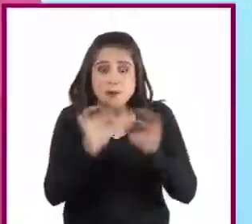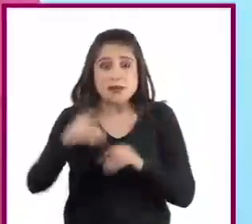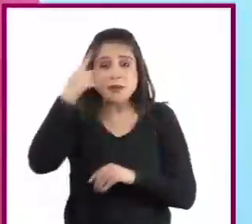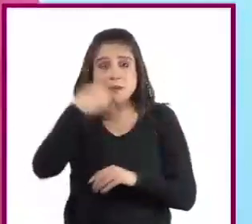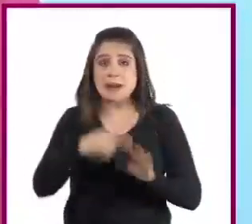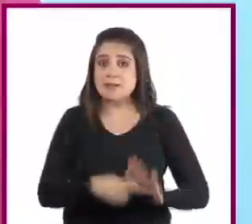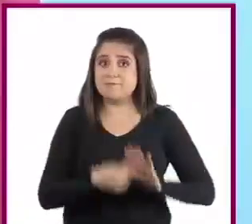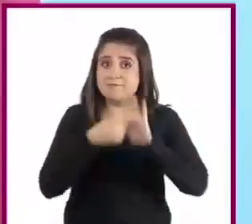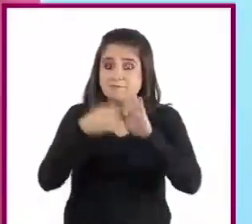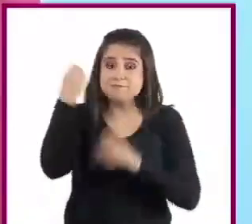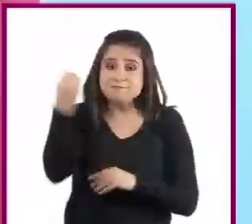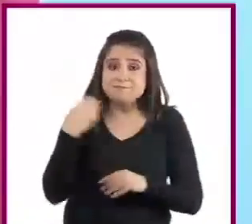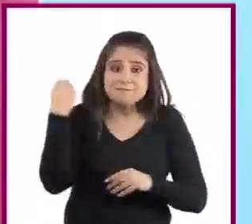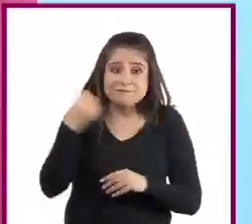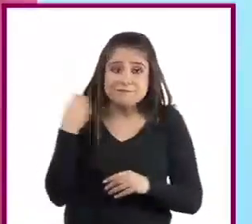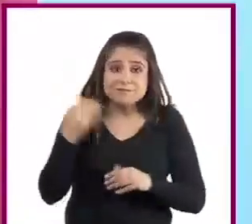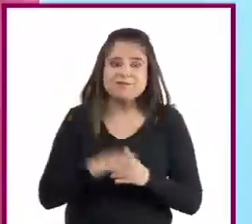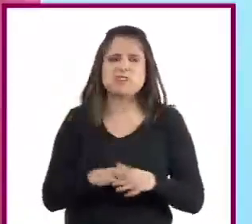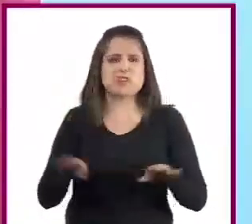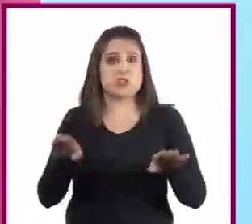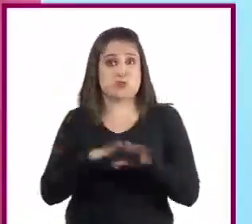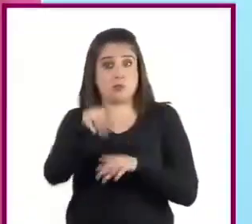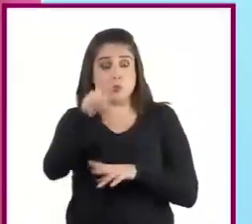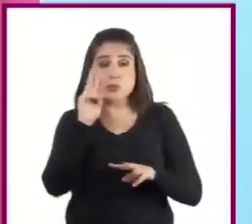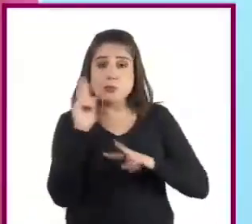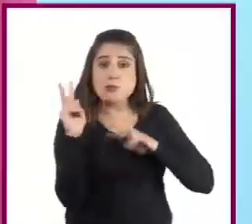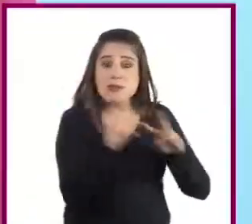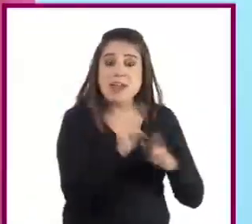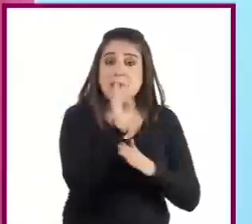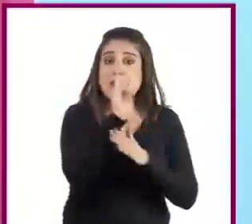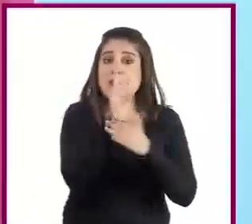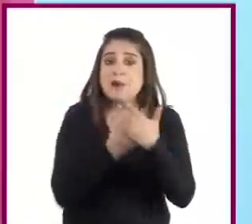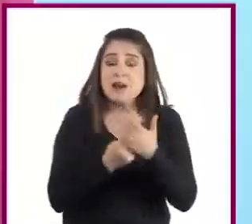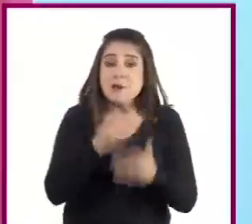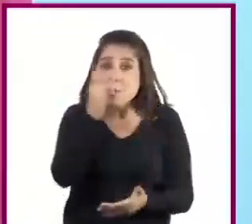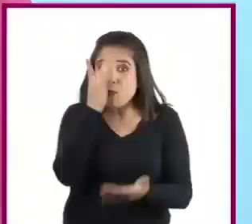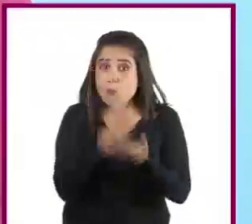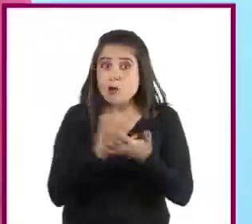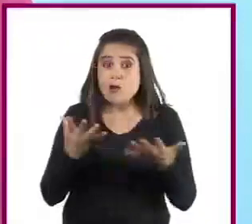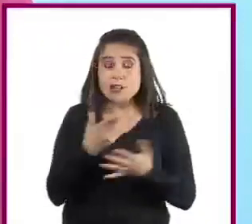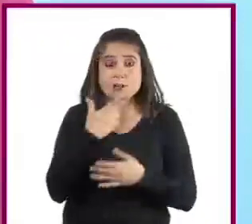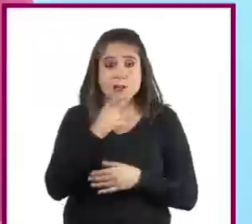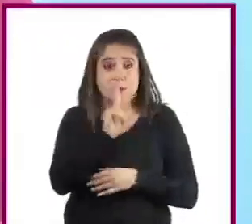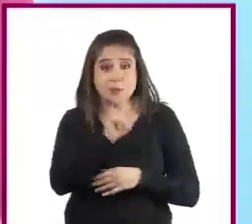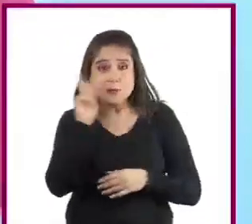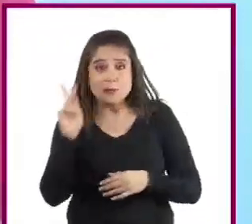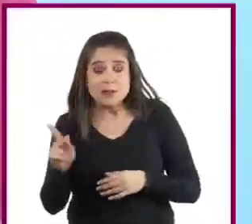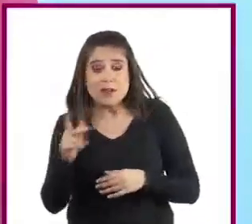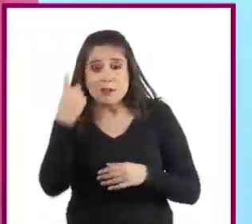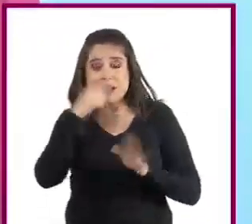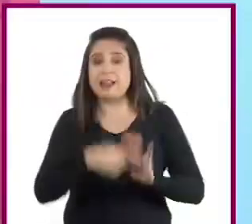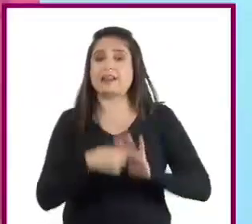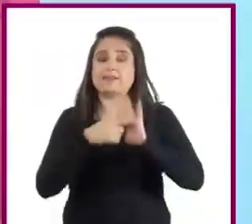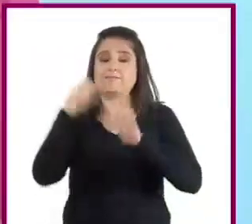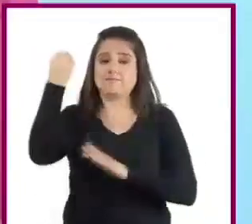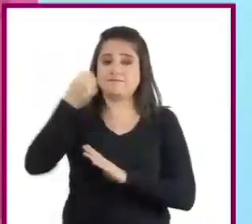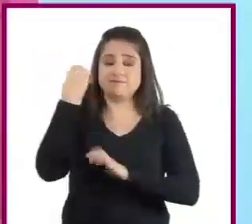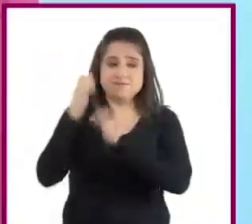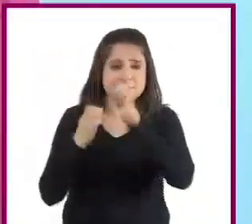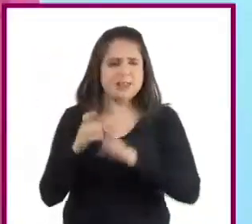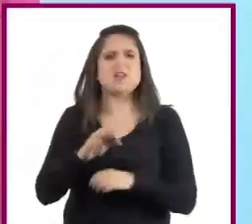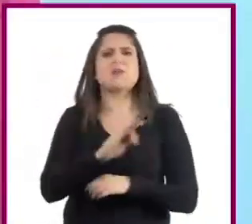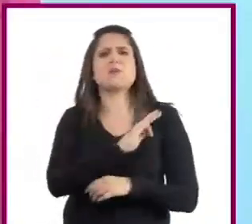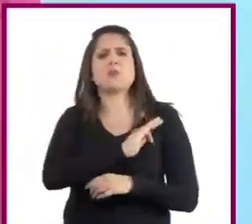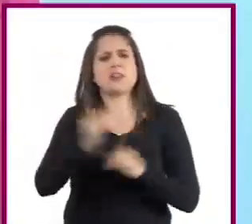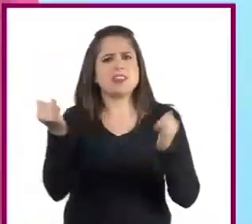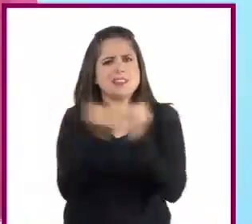sus presentaciones? Como observaron, este programa no solo les puede servir para organizar una presentación, sino